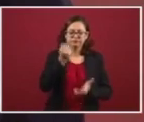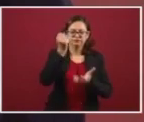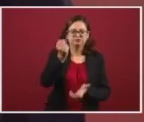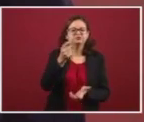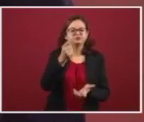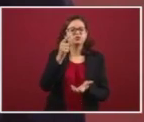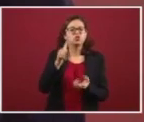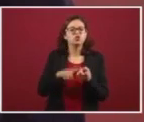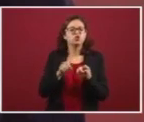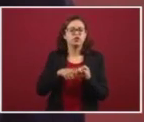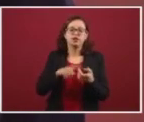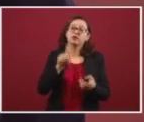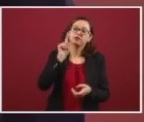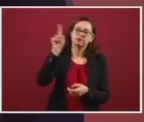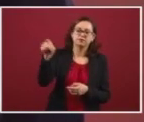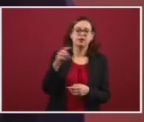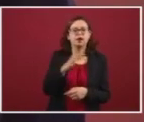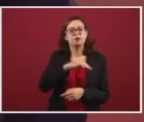Michoacán,